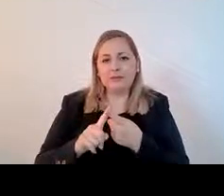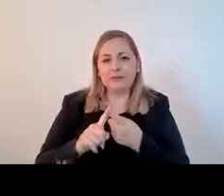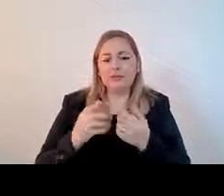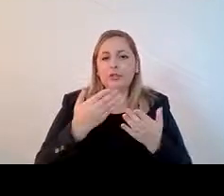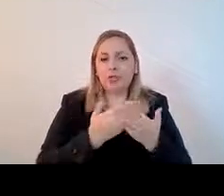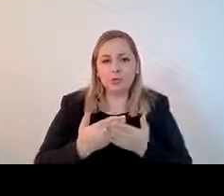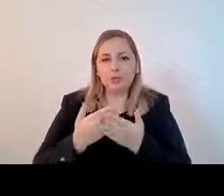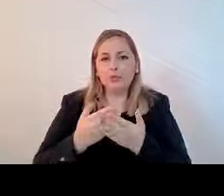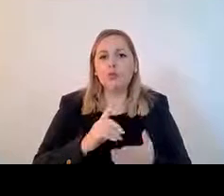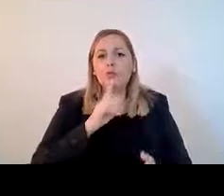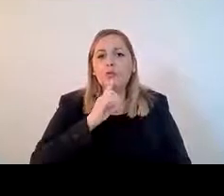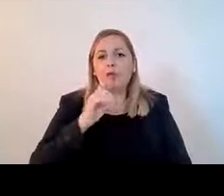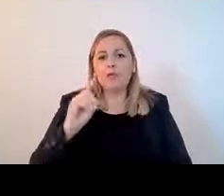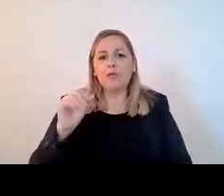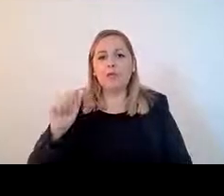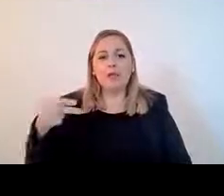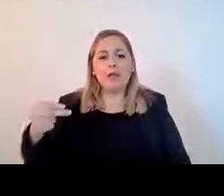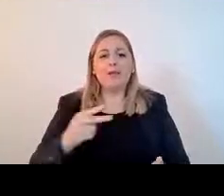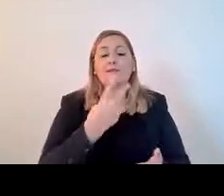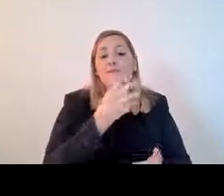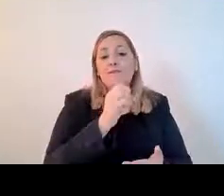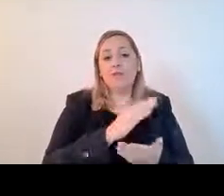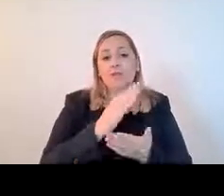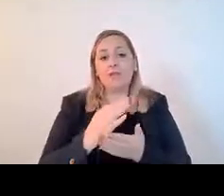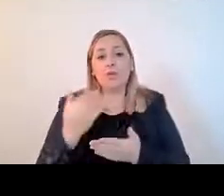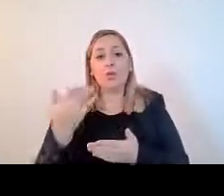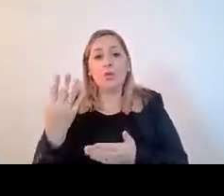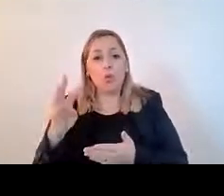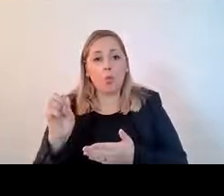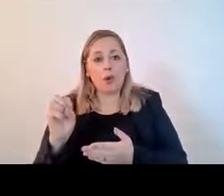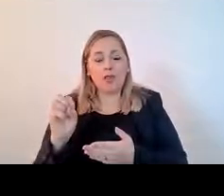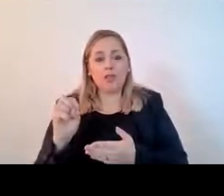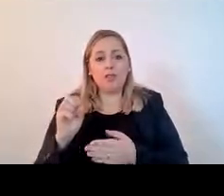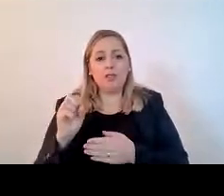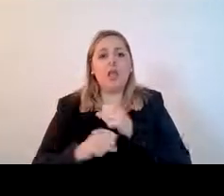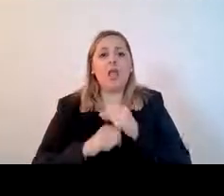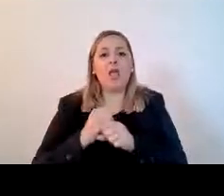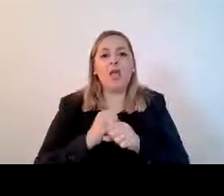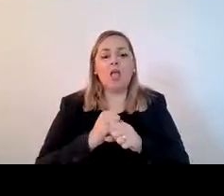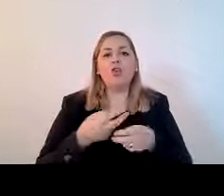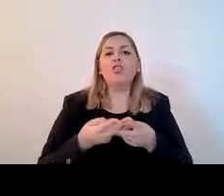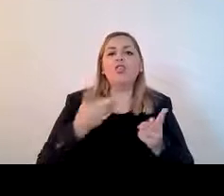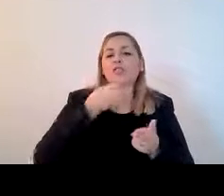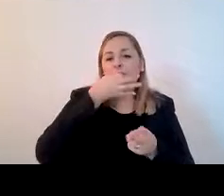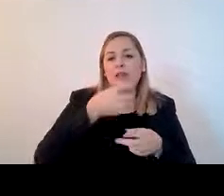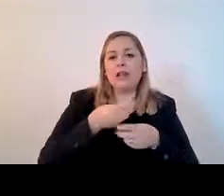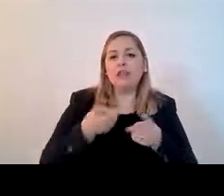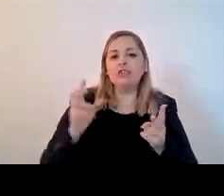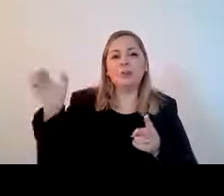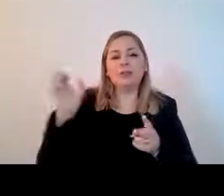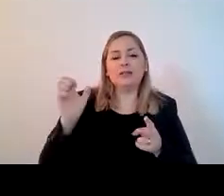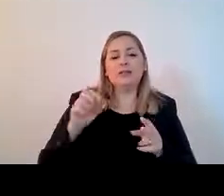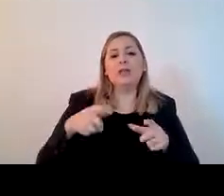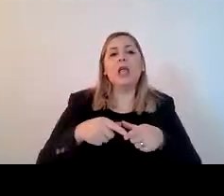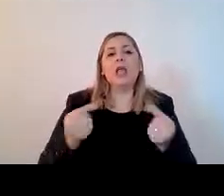TDAH entre 20 y 40 años durante la declaración de emergencia en Japón. Y la pregunta empleada fueron cómo van las cosas